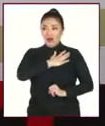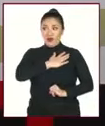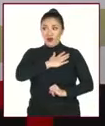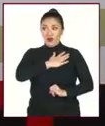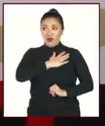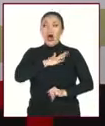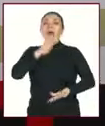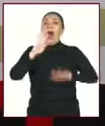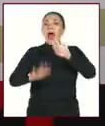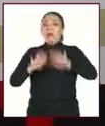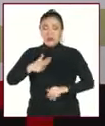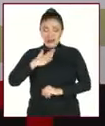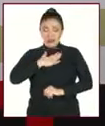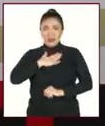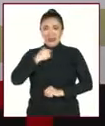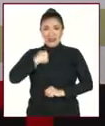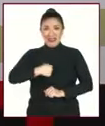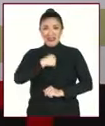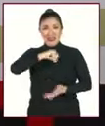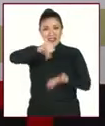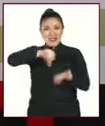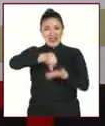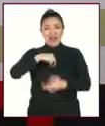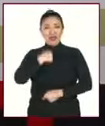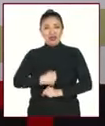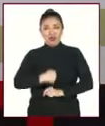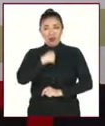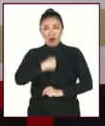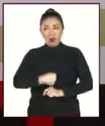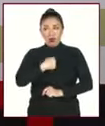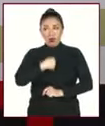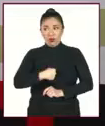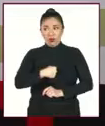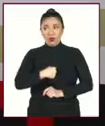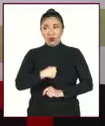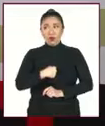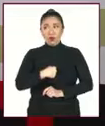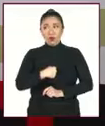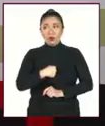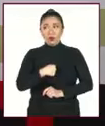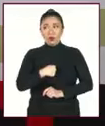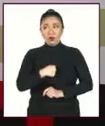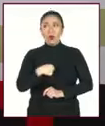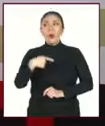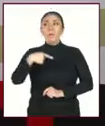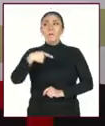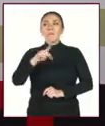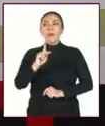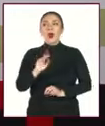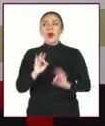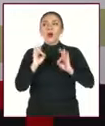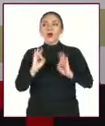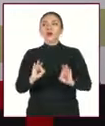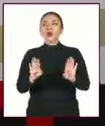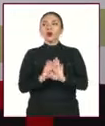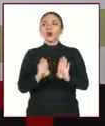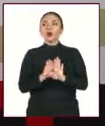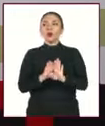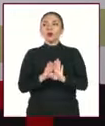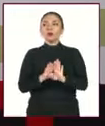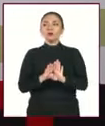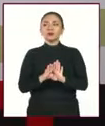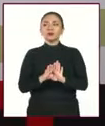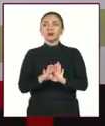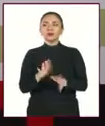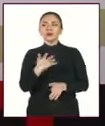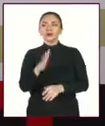centro, pero tratando de, pues, como a mitad sería el quinto espacio más o